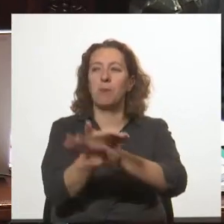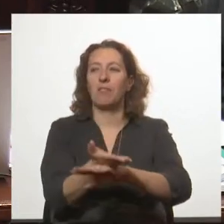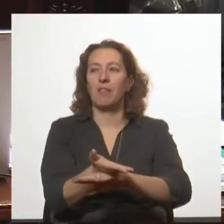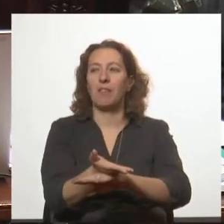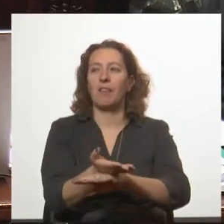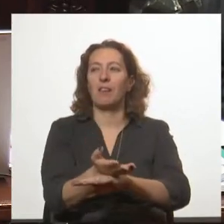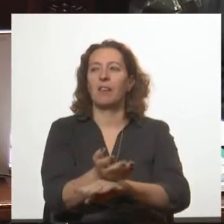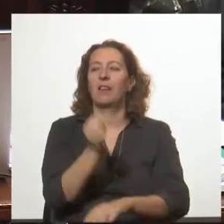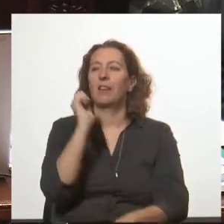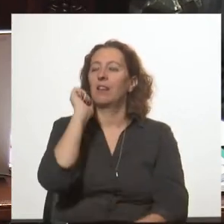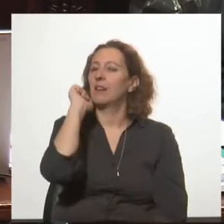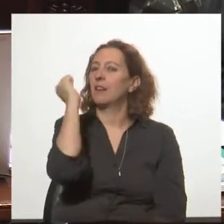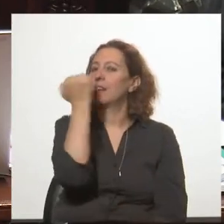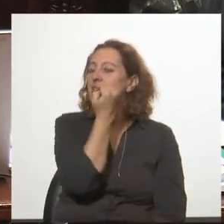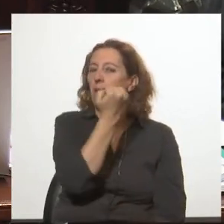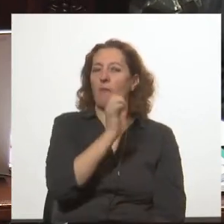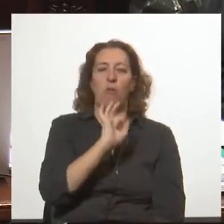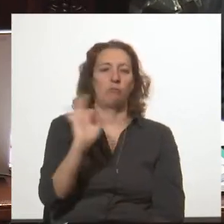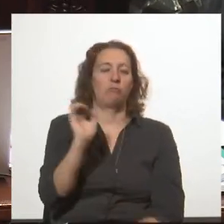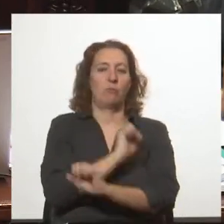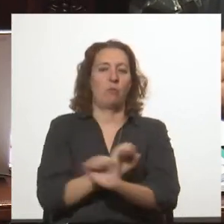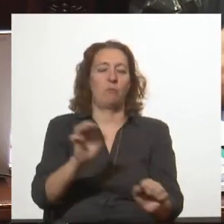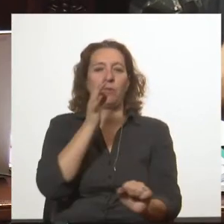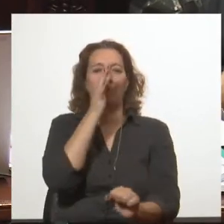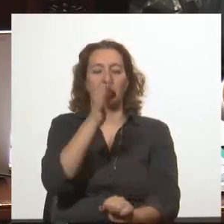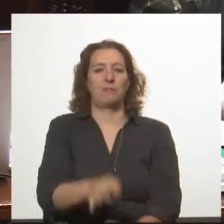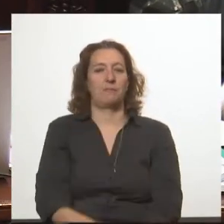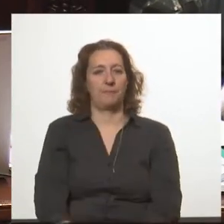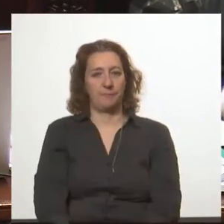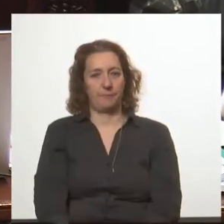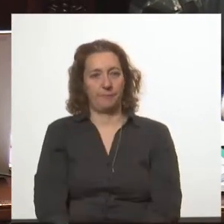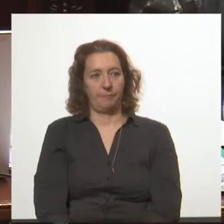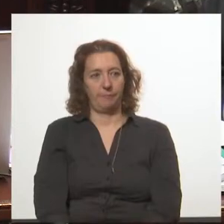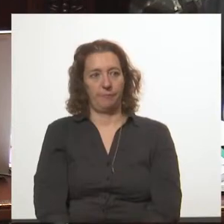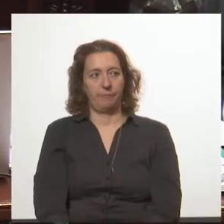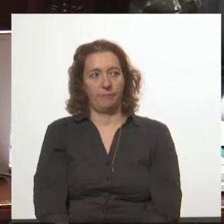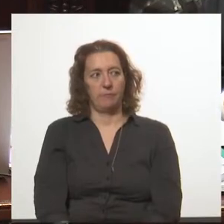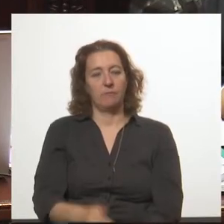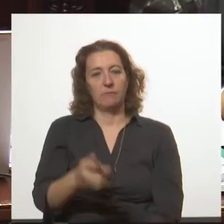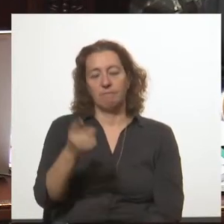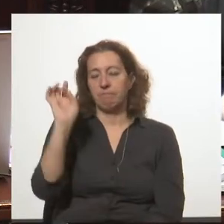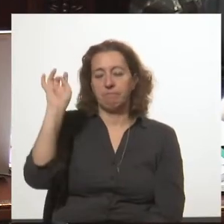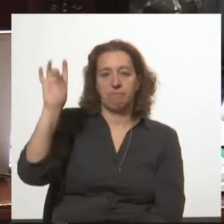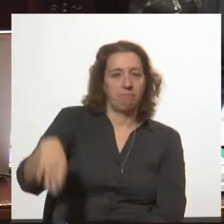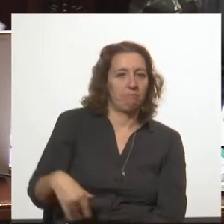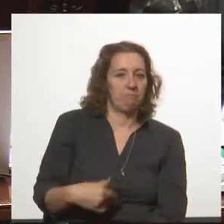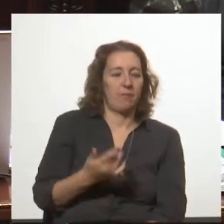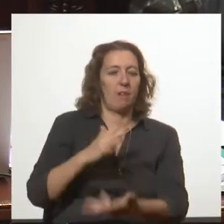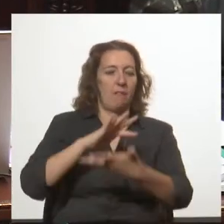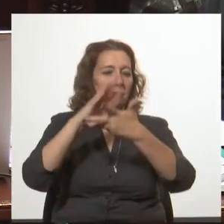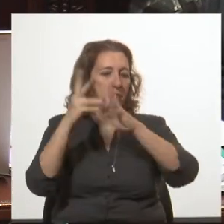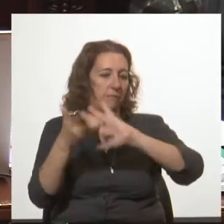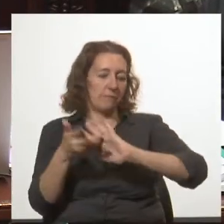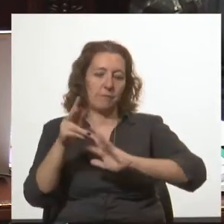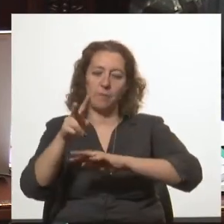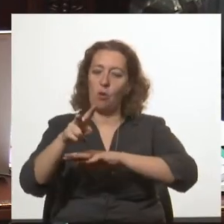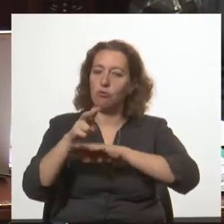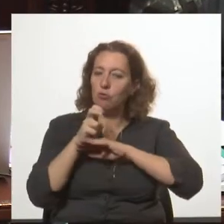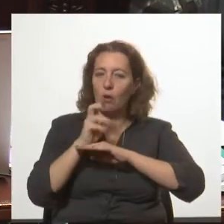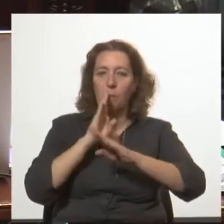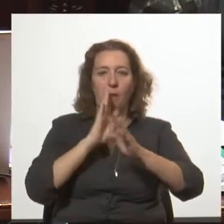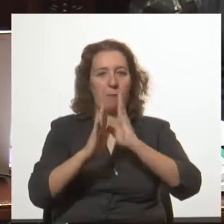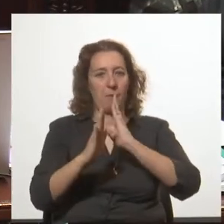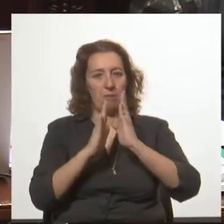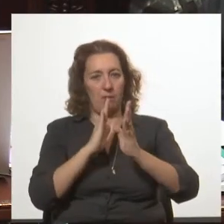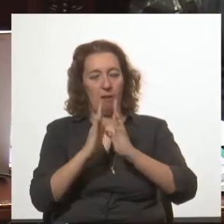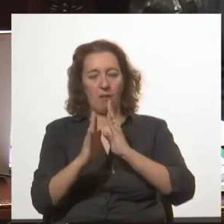carácter reservado es decir que se ignoraron los mecanismos de contralor parlamentario